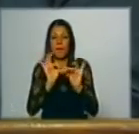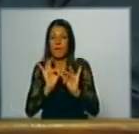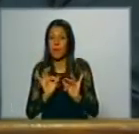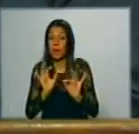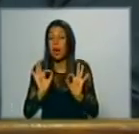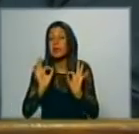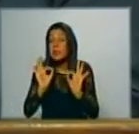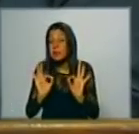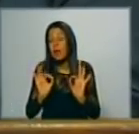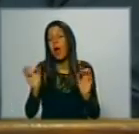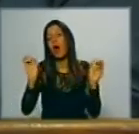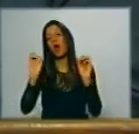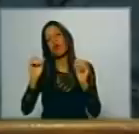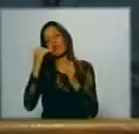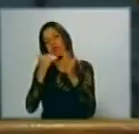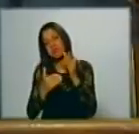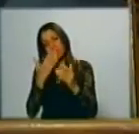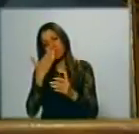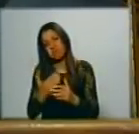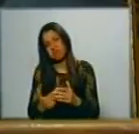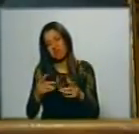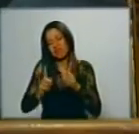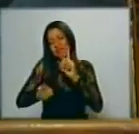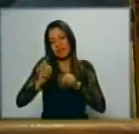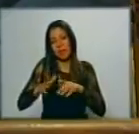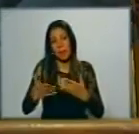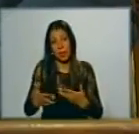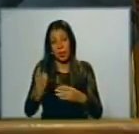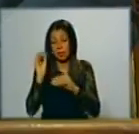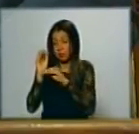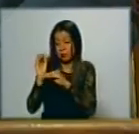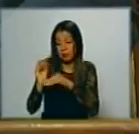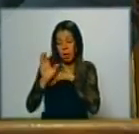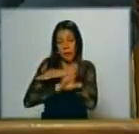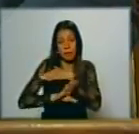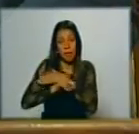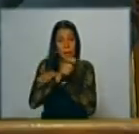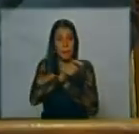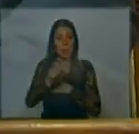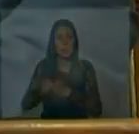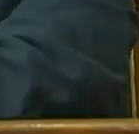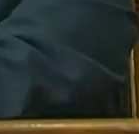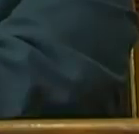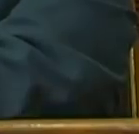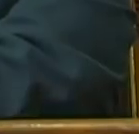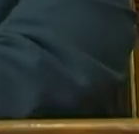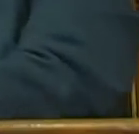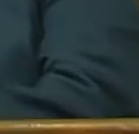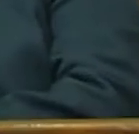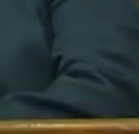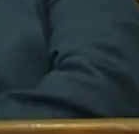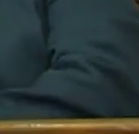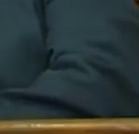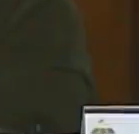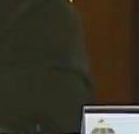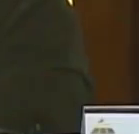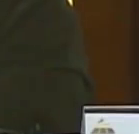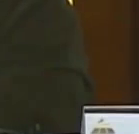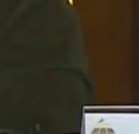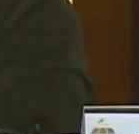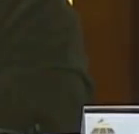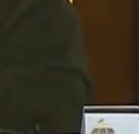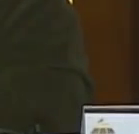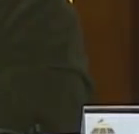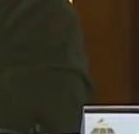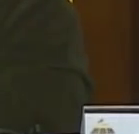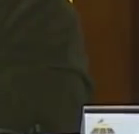en beneficio y protección de las personas que acceden a estos. Es todo. Los y las constituyentes